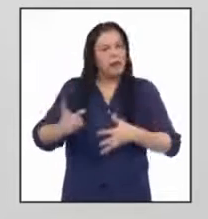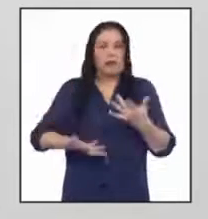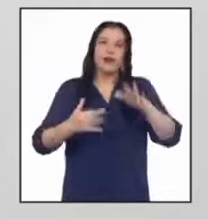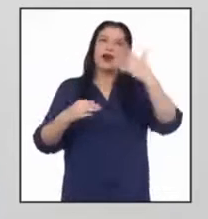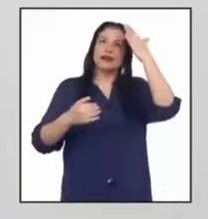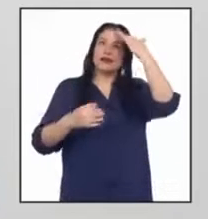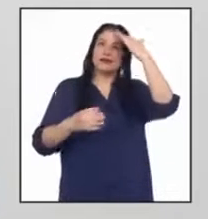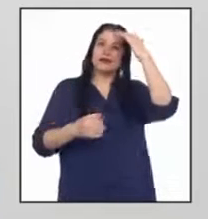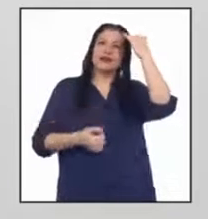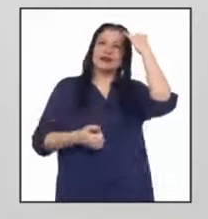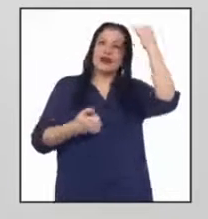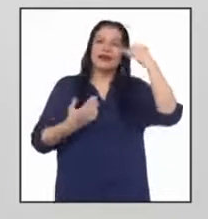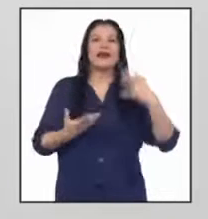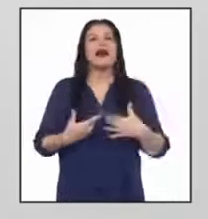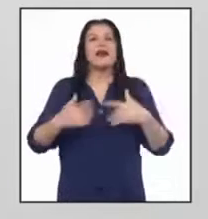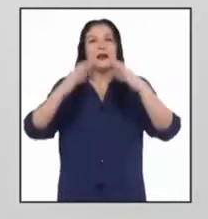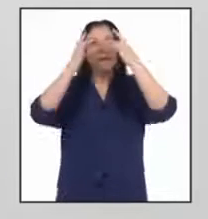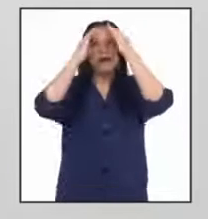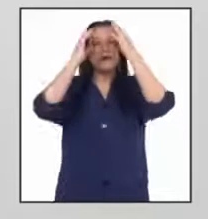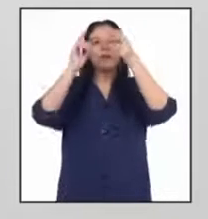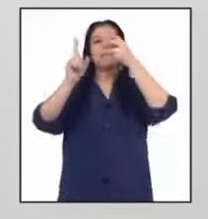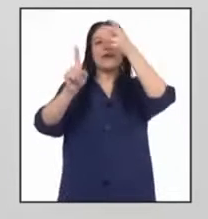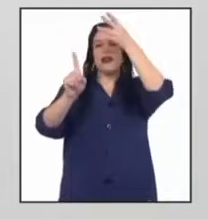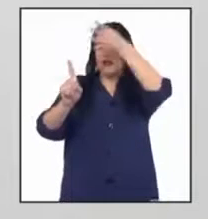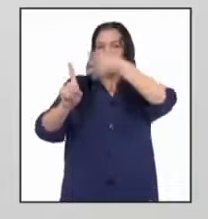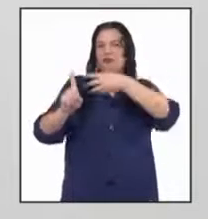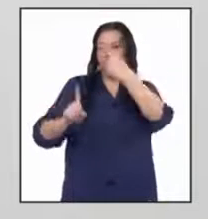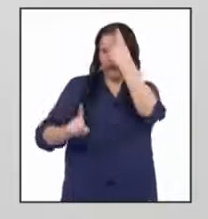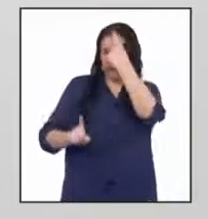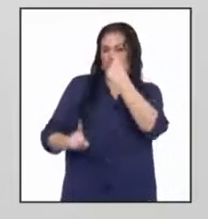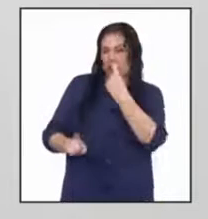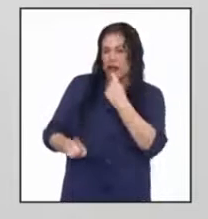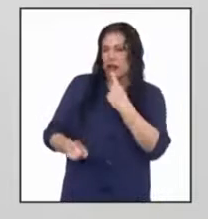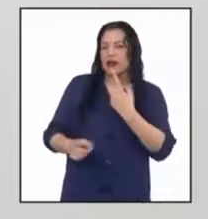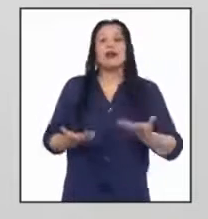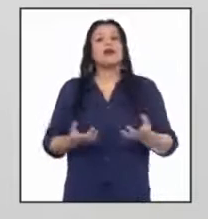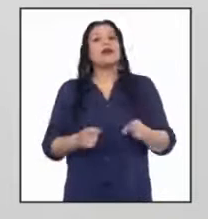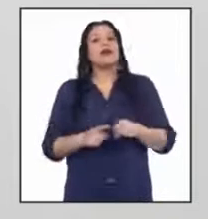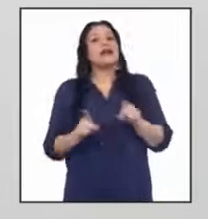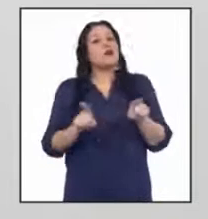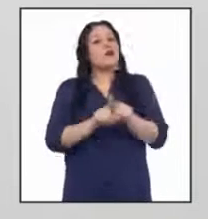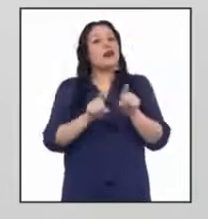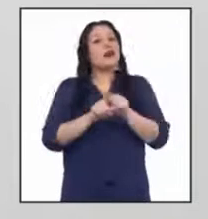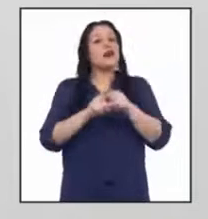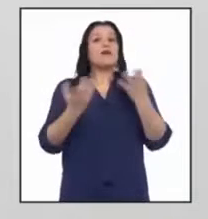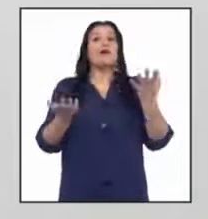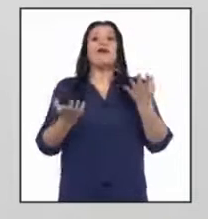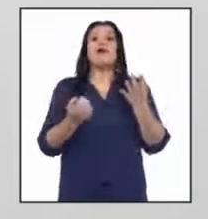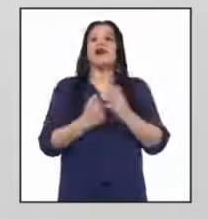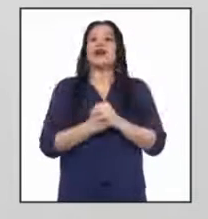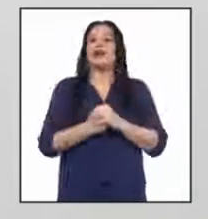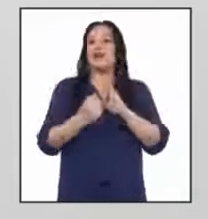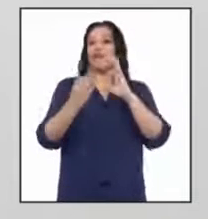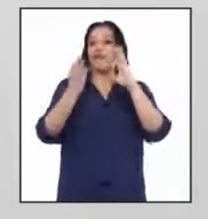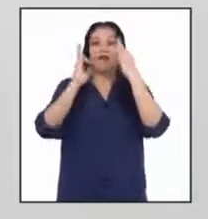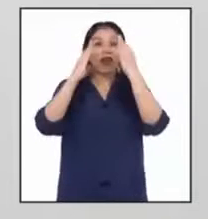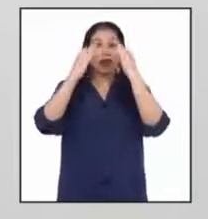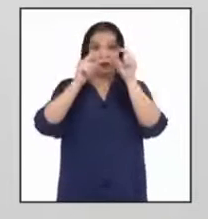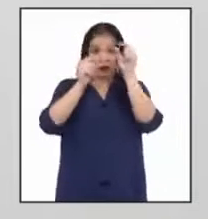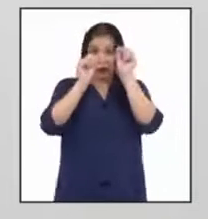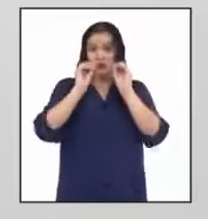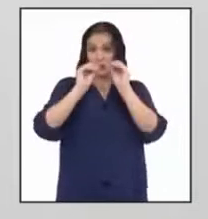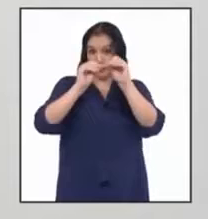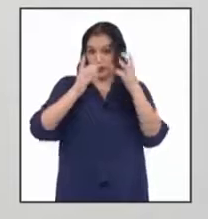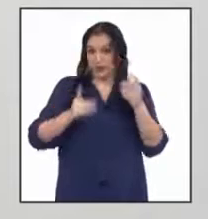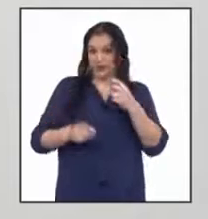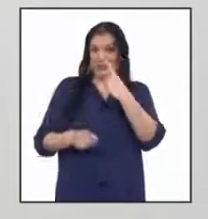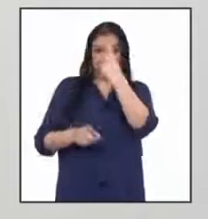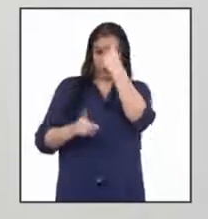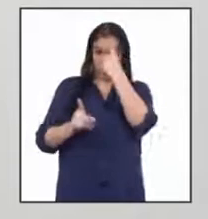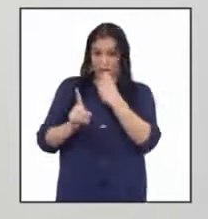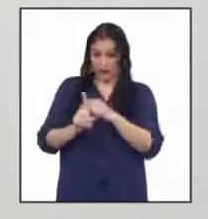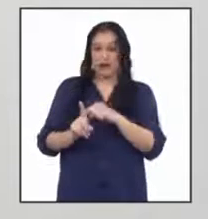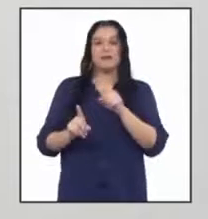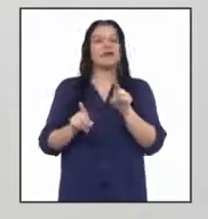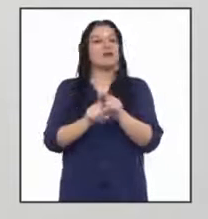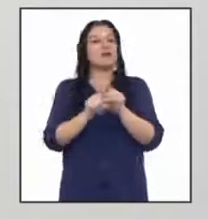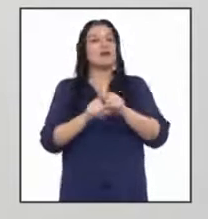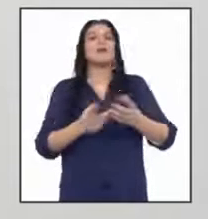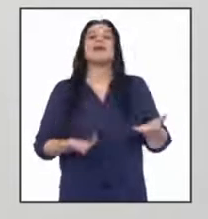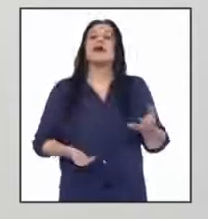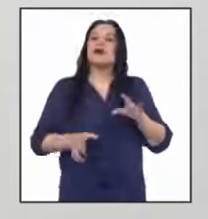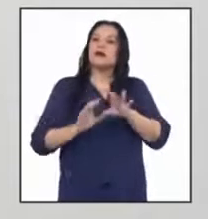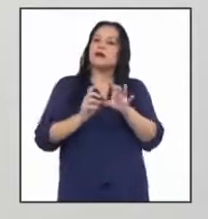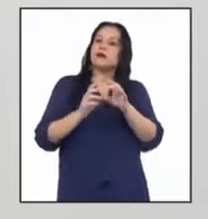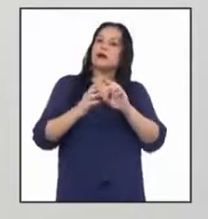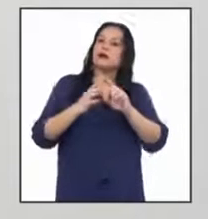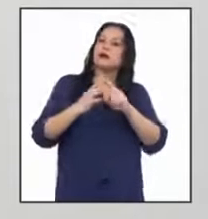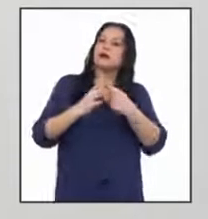personaje, debes crearle un perfil, así como tu perfil en redes sociales. Para empezar, tu personaje